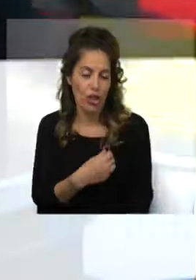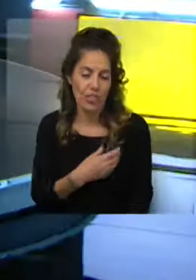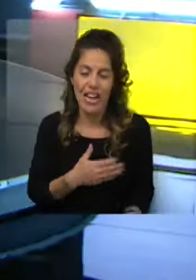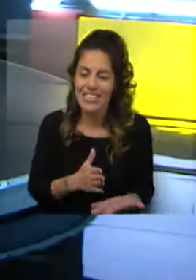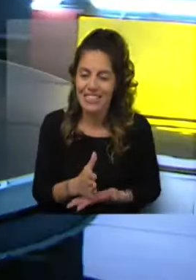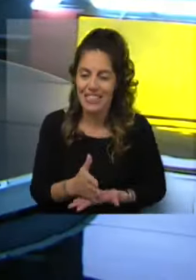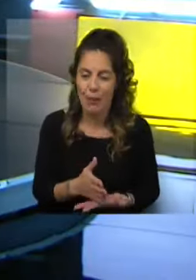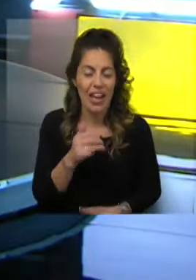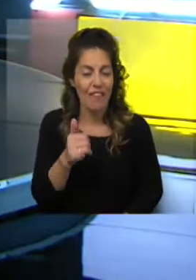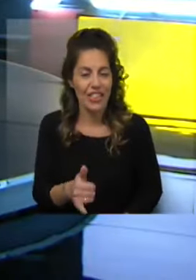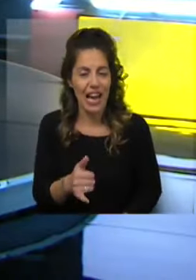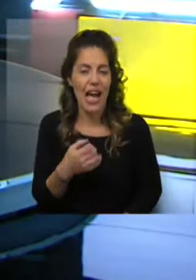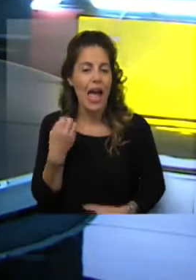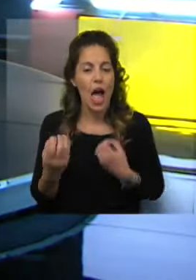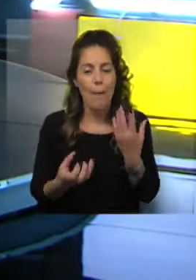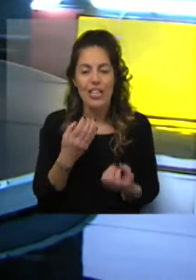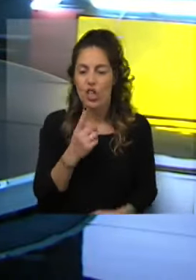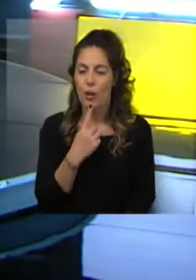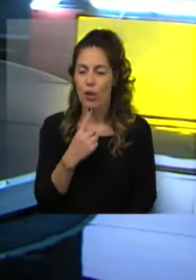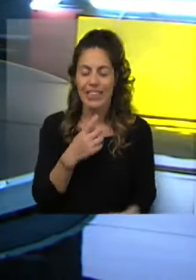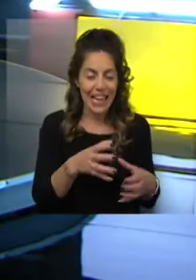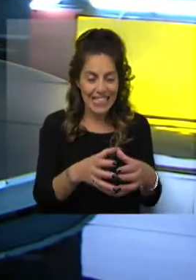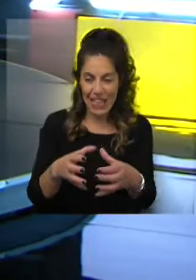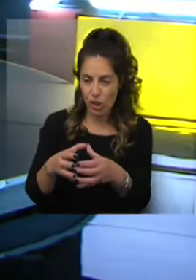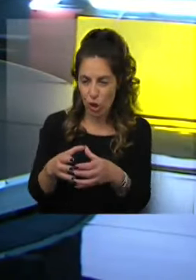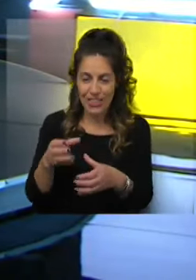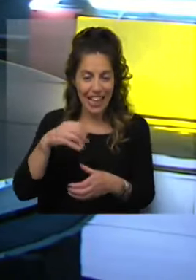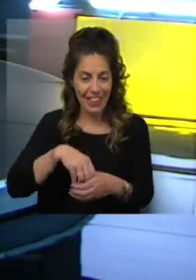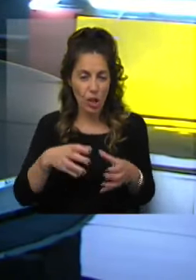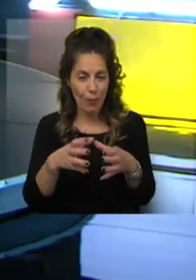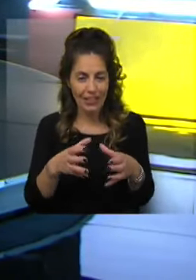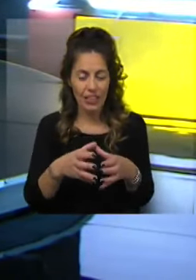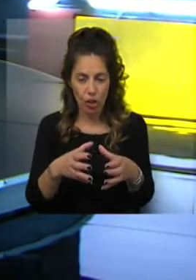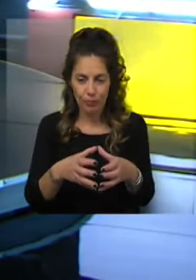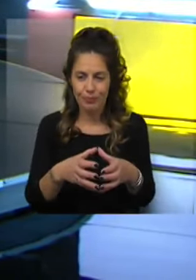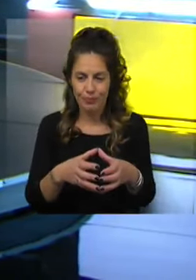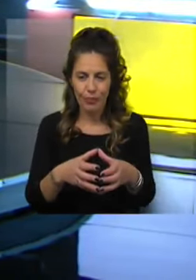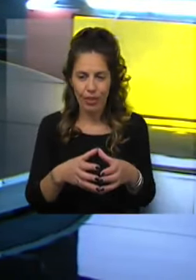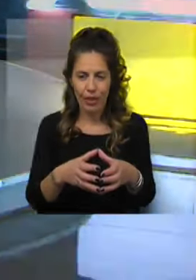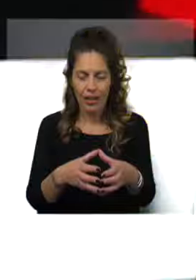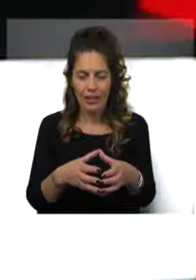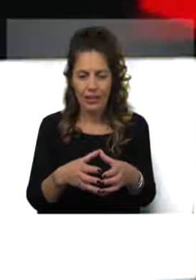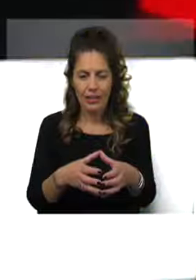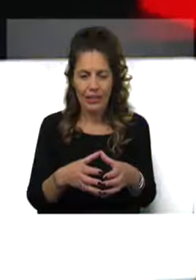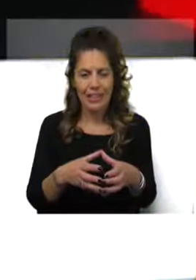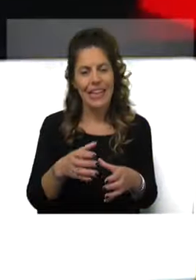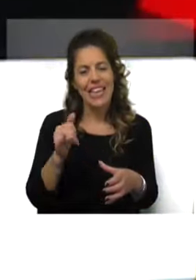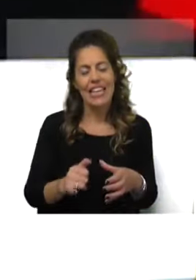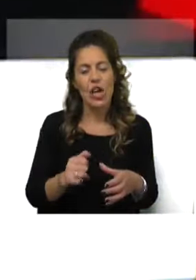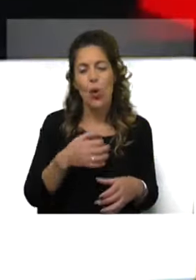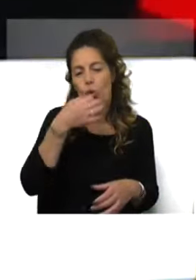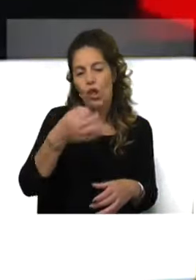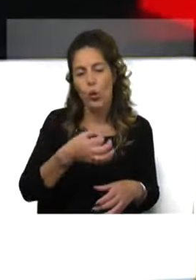eh expresiones políticas sectores que canalizaban el discurso más corporativo